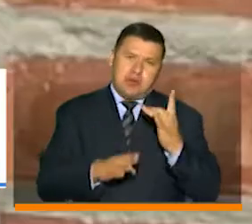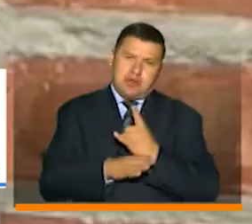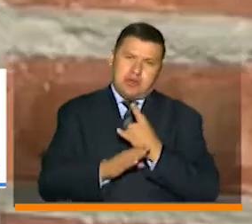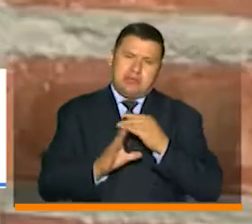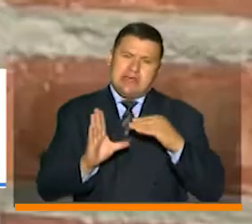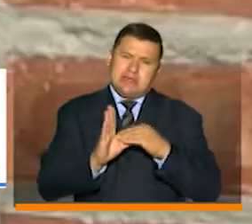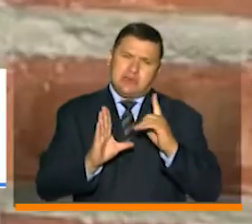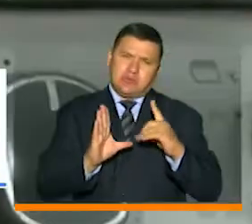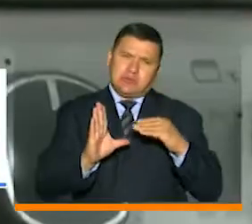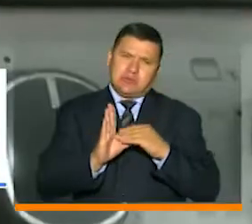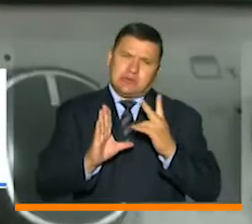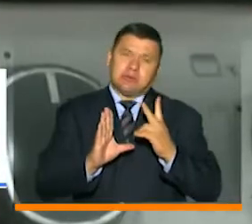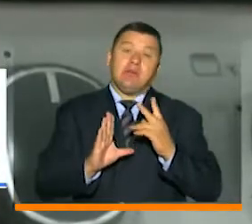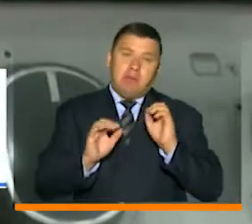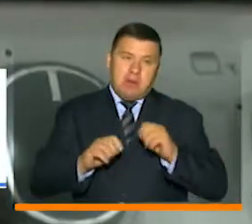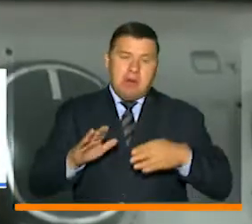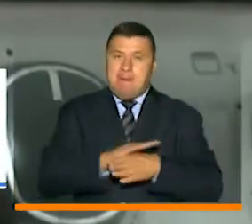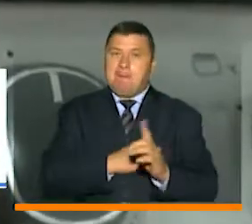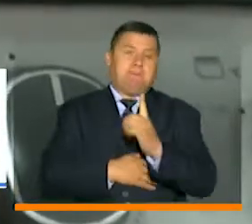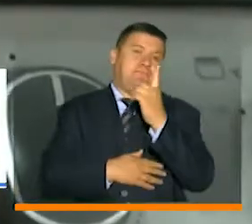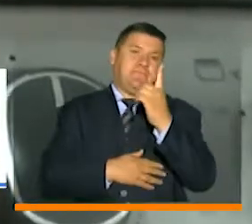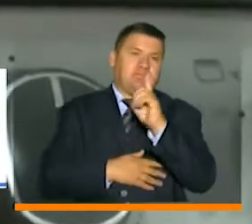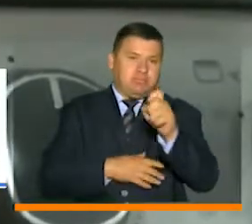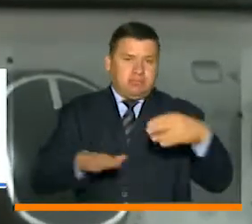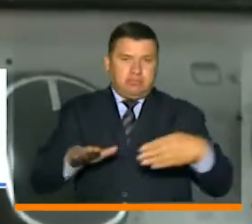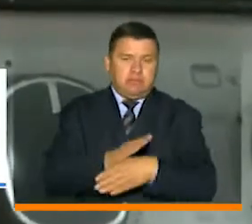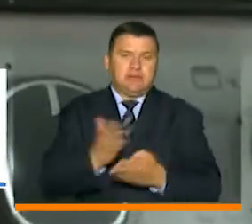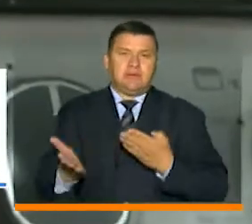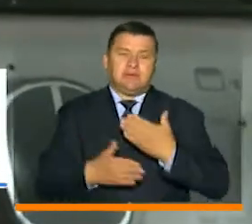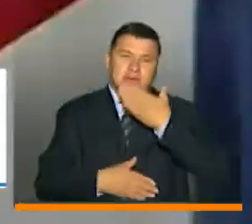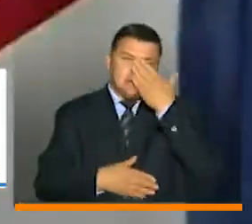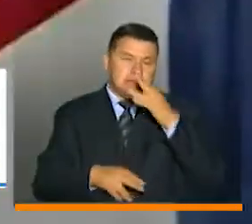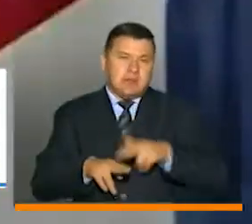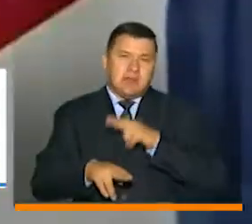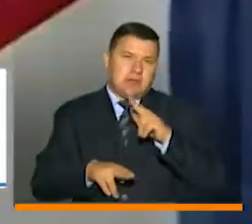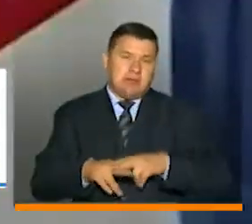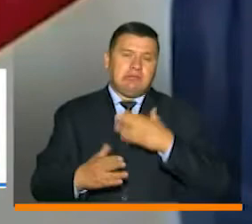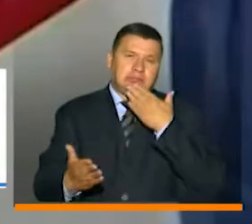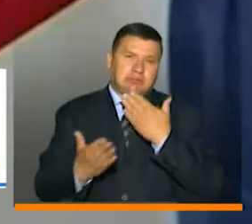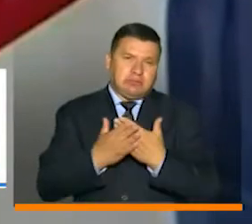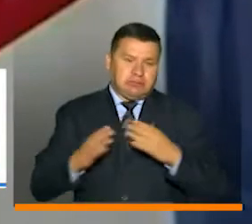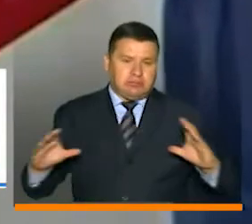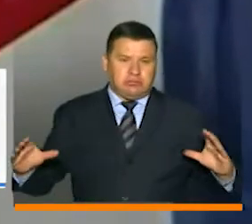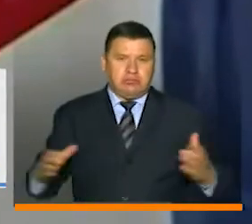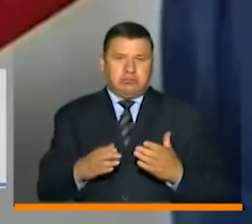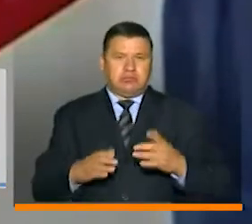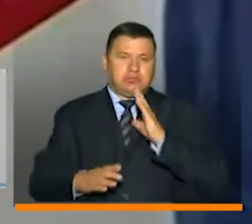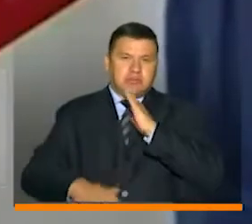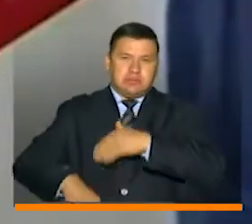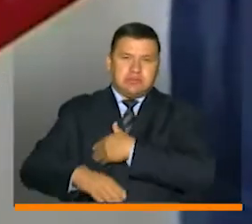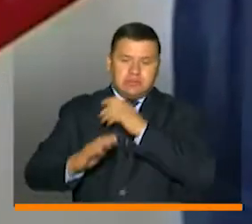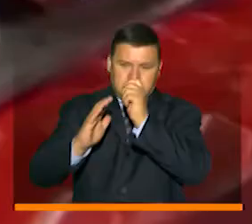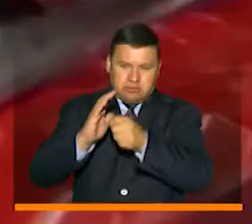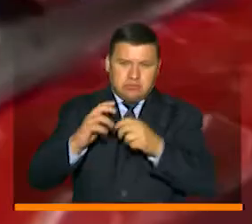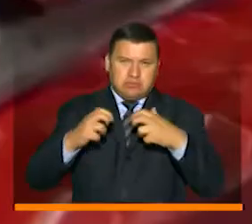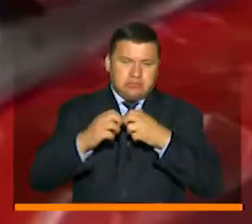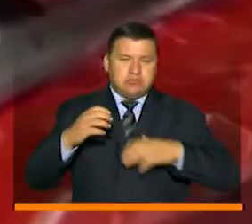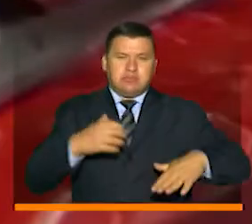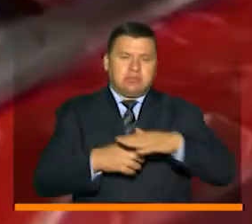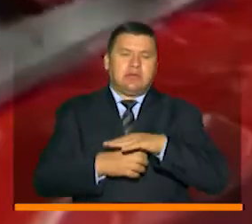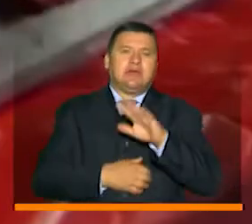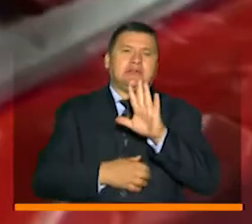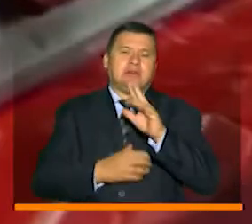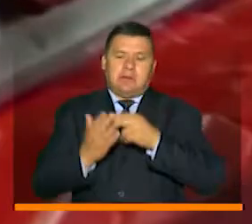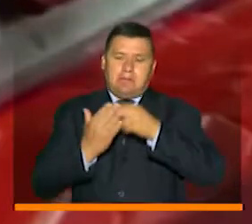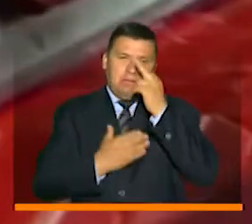de estrato 1 y 2 tendrán por primera vez acceso al servicio de gas natural gracias a la cofinanciación del Ministerio de Minas y Energía en